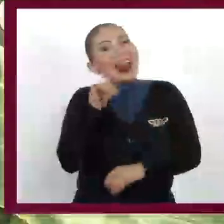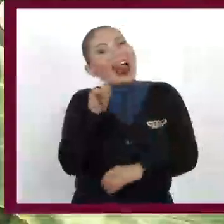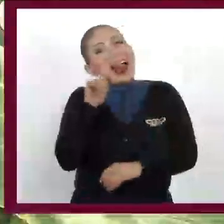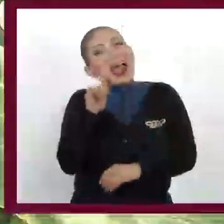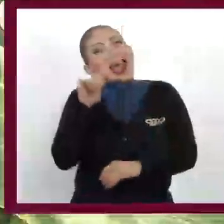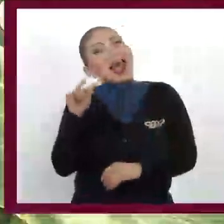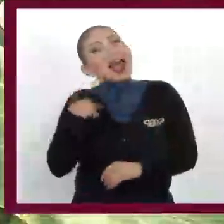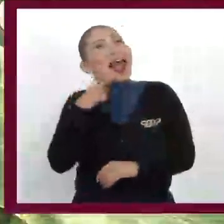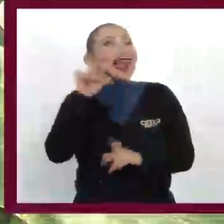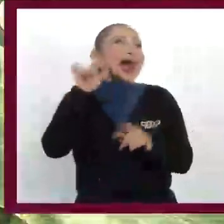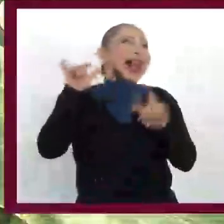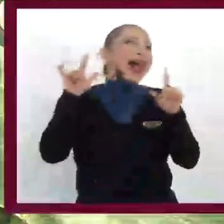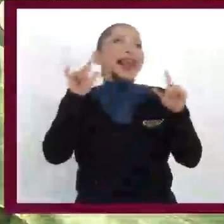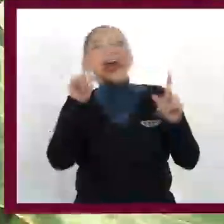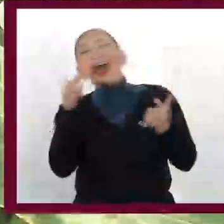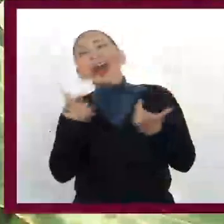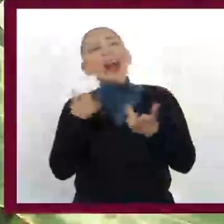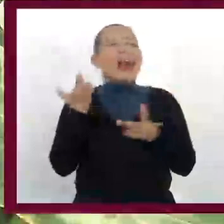letra.